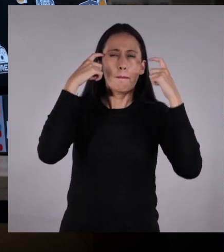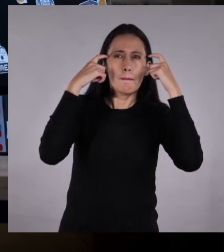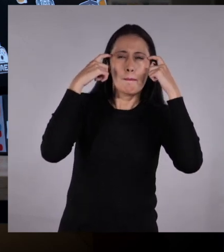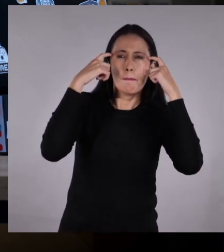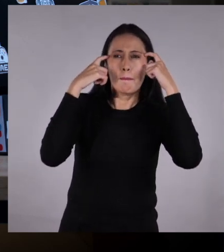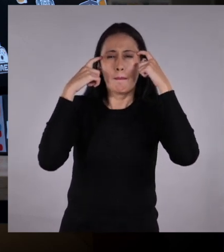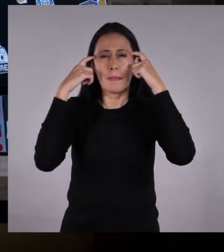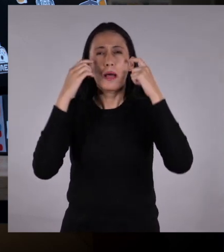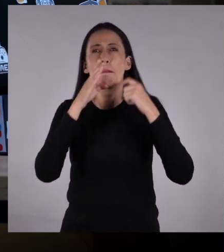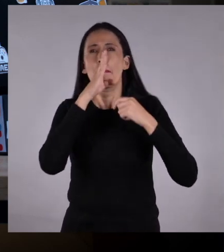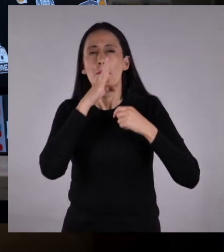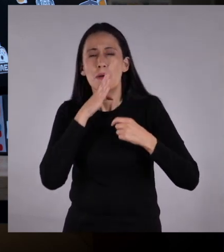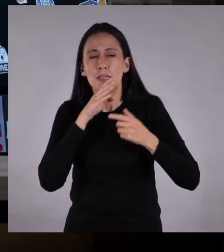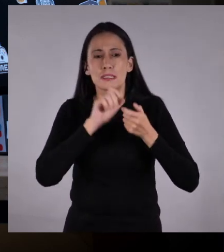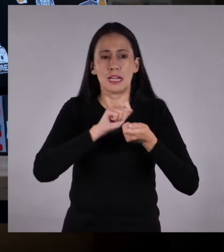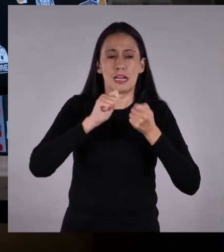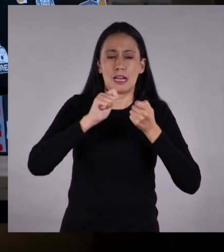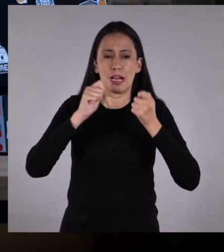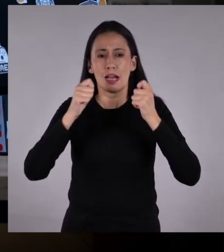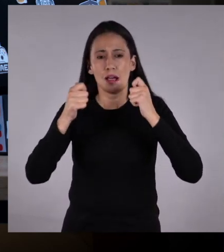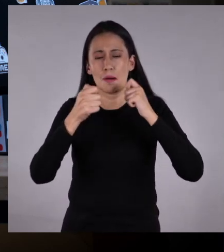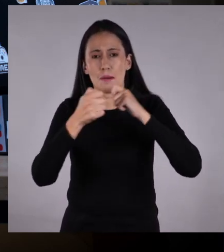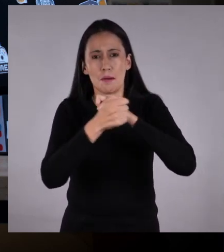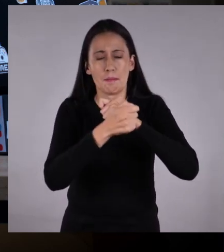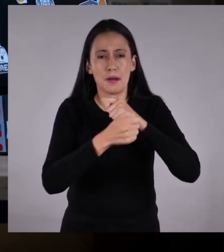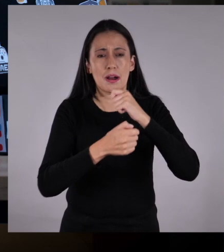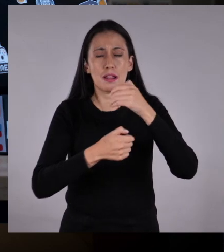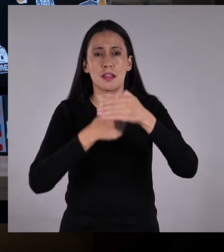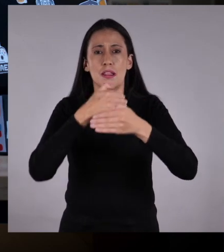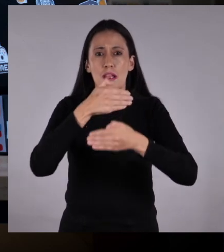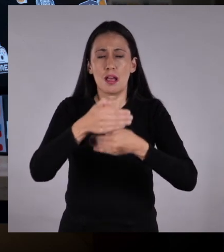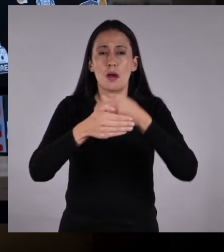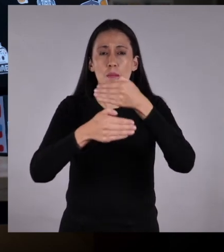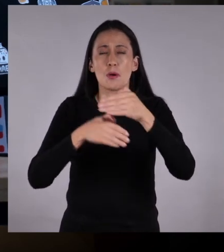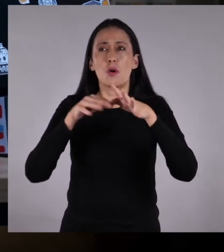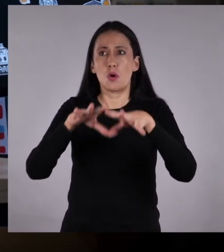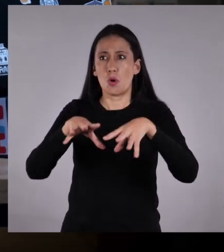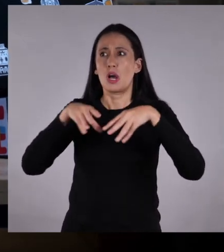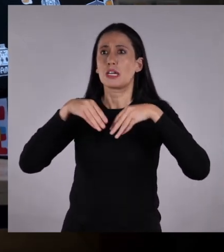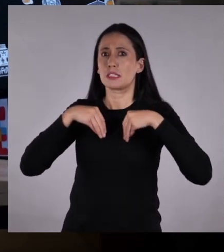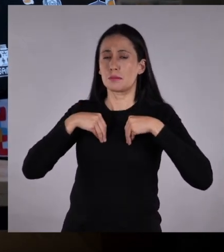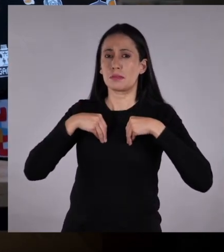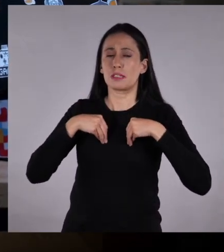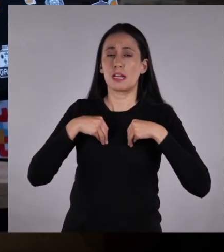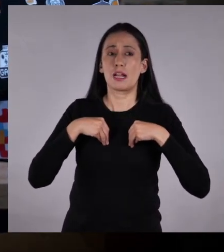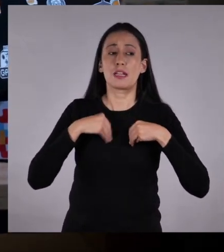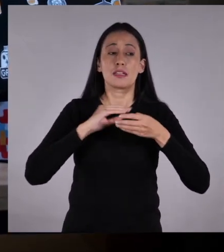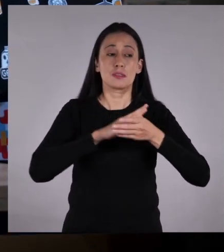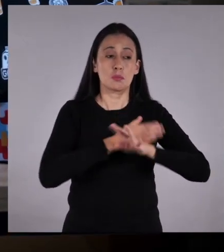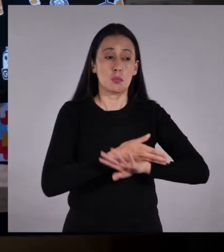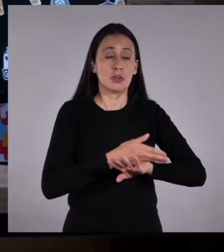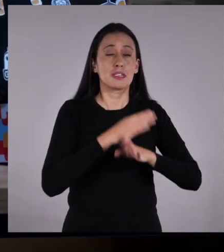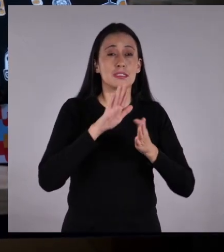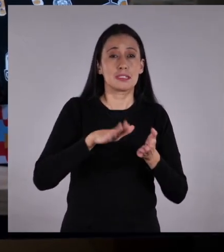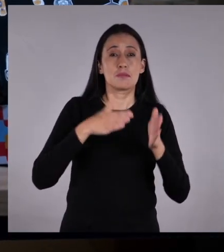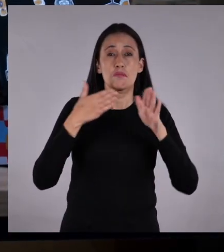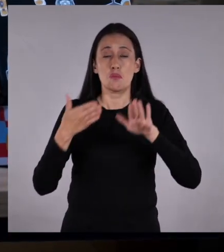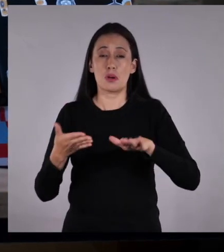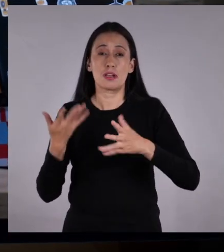cada uno viva después de que uno sufre alguna pérdida. Obviamente, no